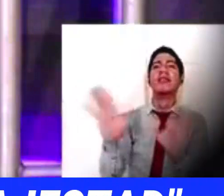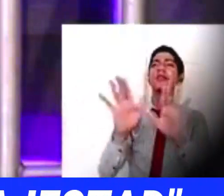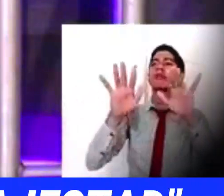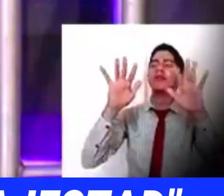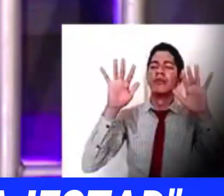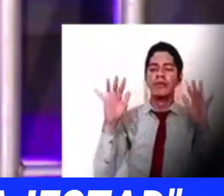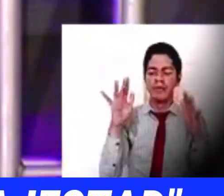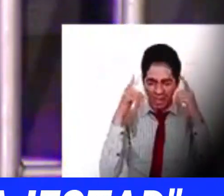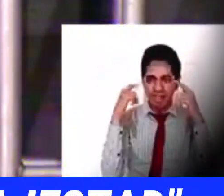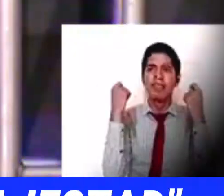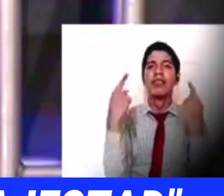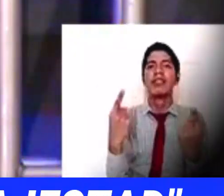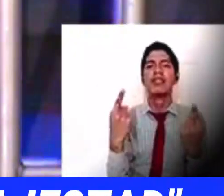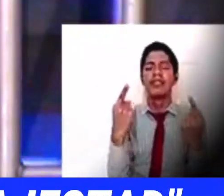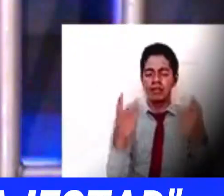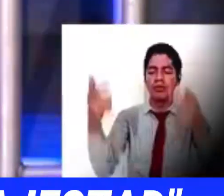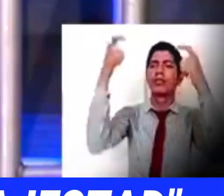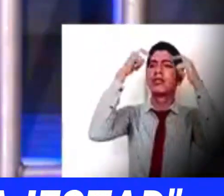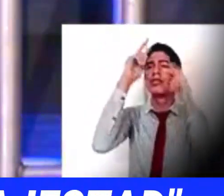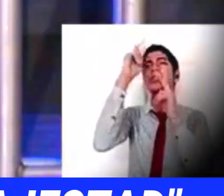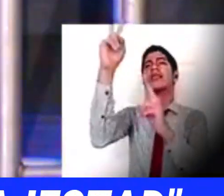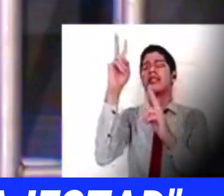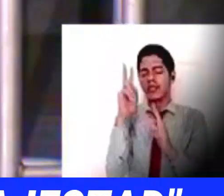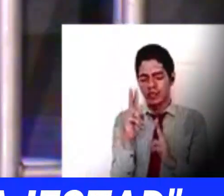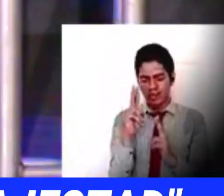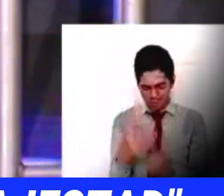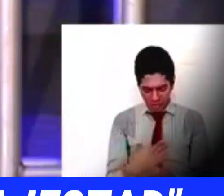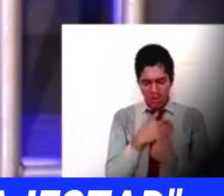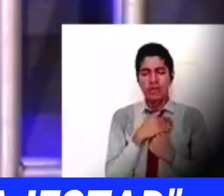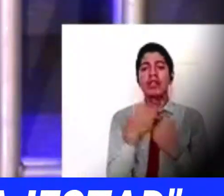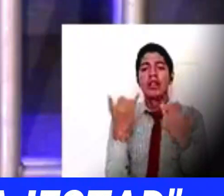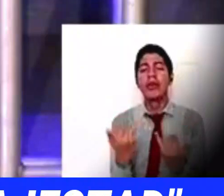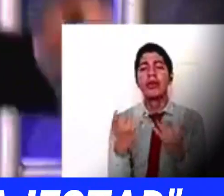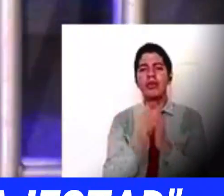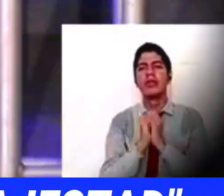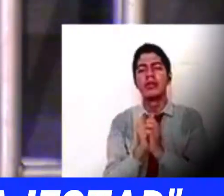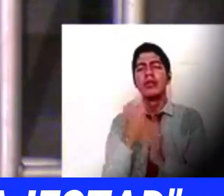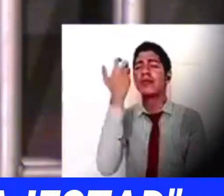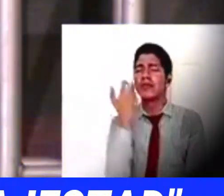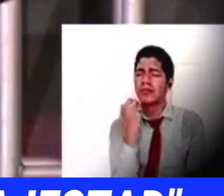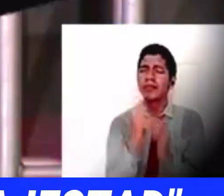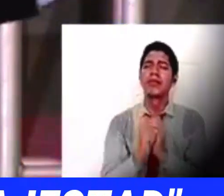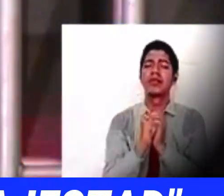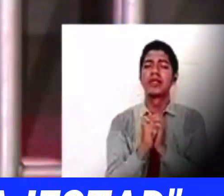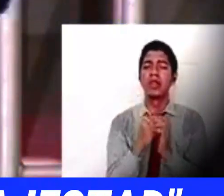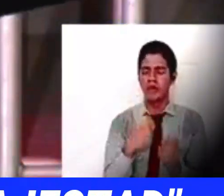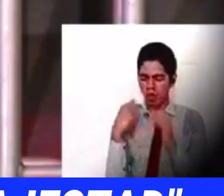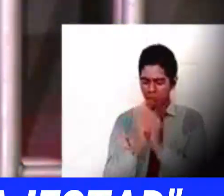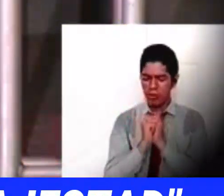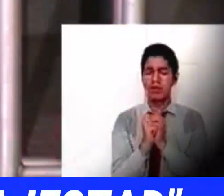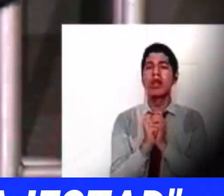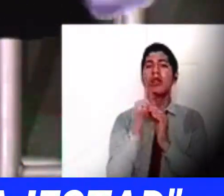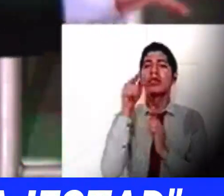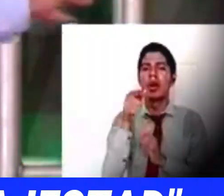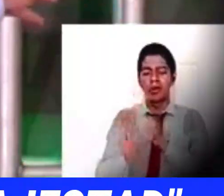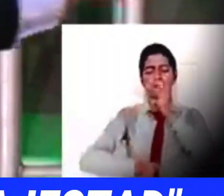corona para ellos y que la van a retener. Oh, voy a orar en esta hora, y cuando termine la oración usted va a alabar a Dios, va a alabar a Dios. Algo va